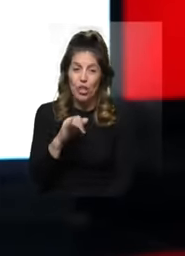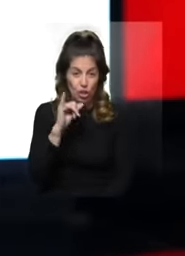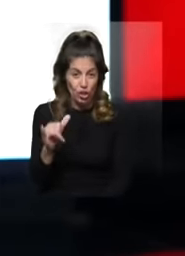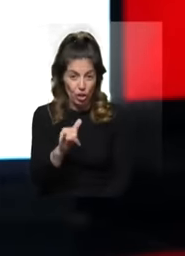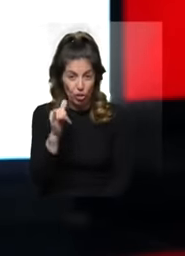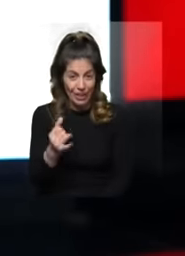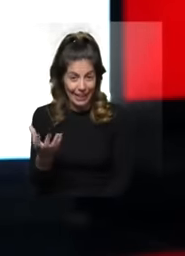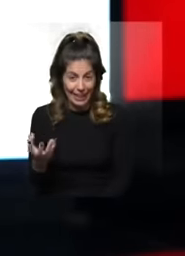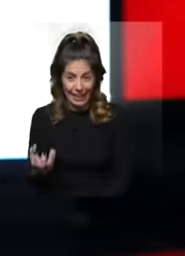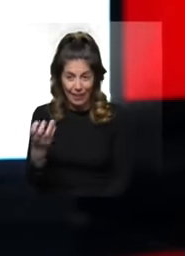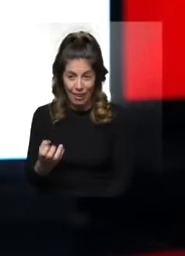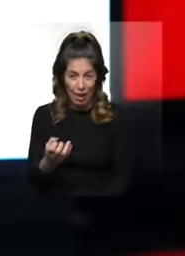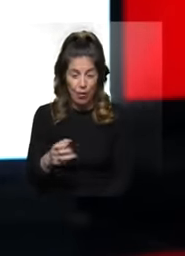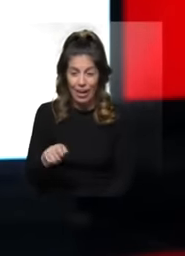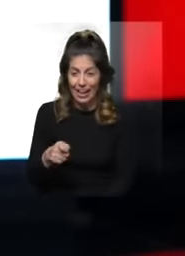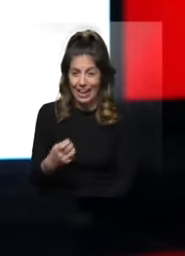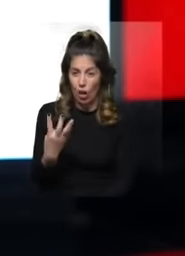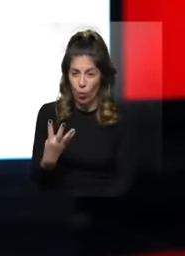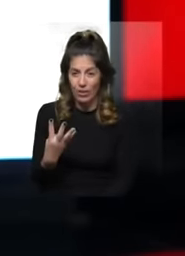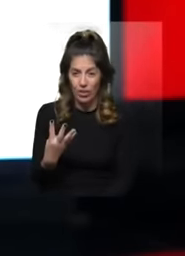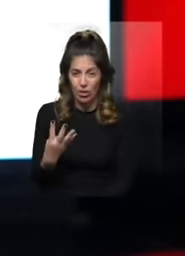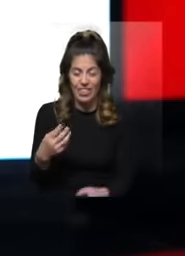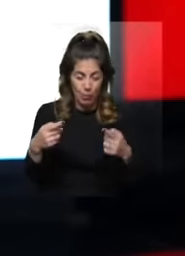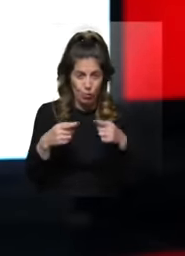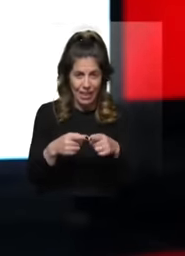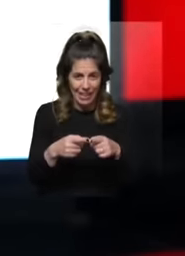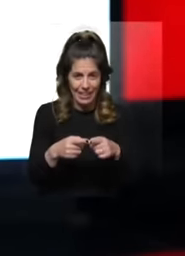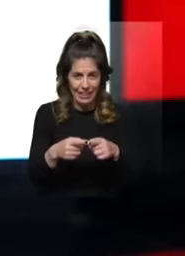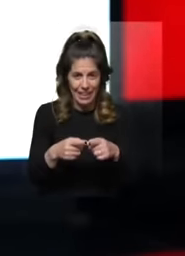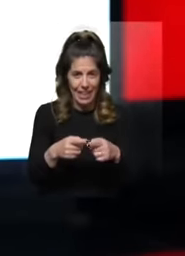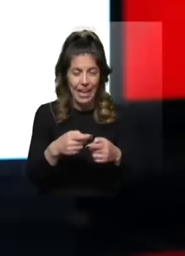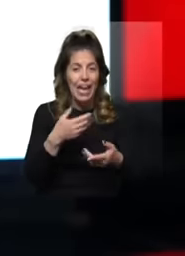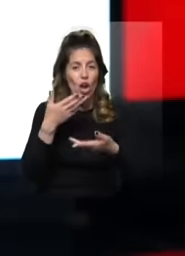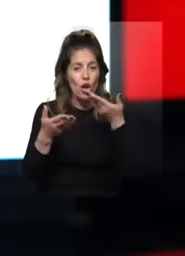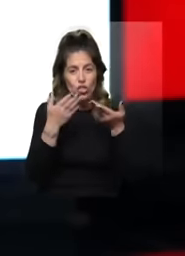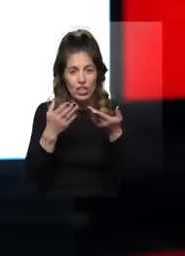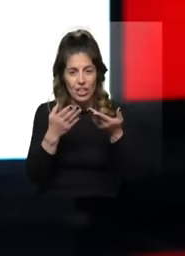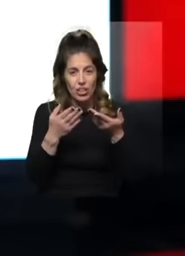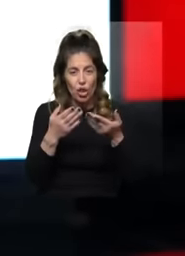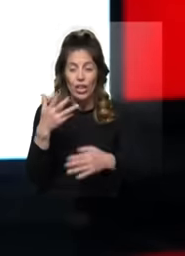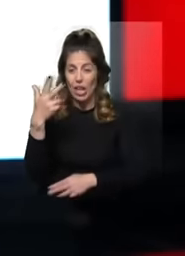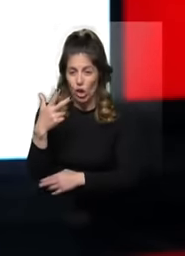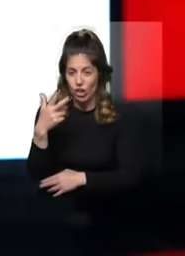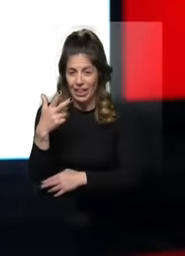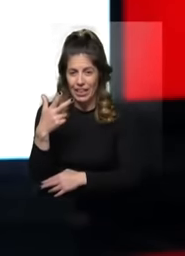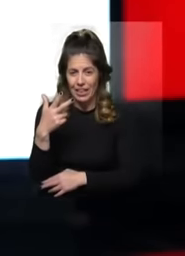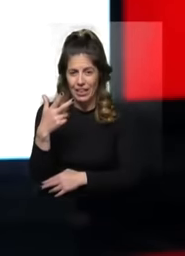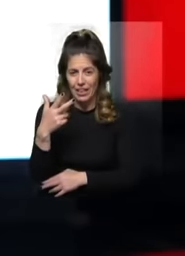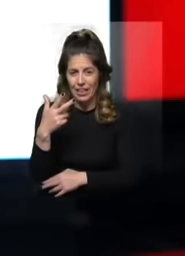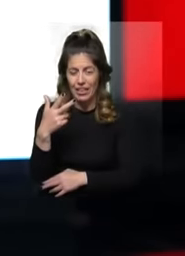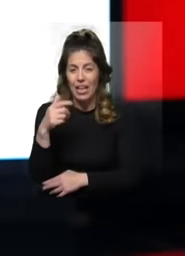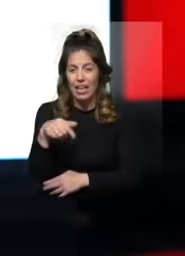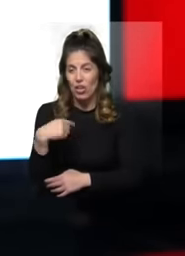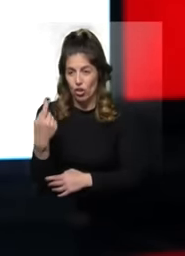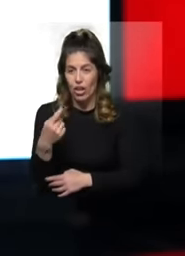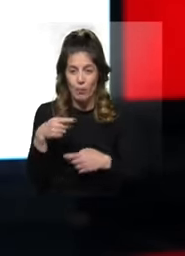que grabábamos, salíamos con Canal 4 desde Buenos Aires, desde Punta del Este, y habían conciertos beat en el Hotel Míguez, hoy Cine Lido, de